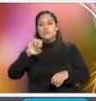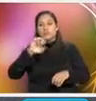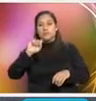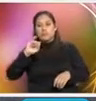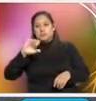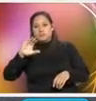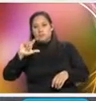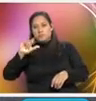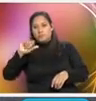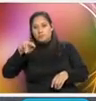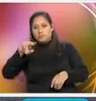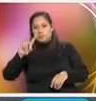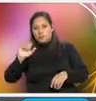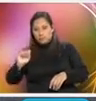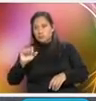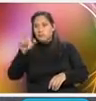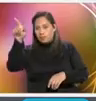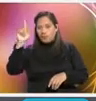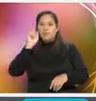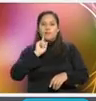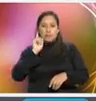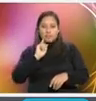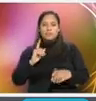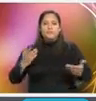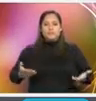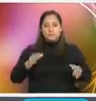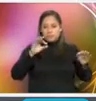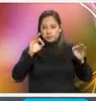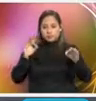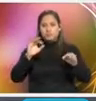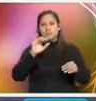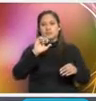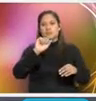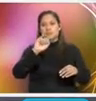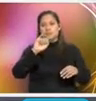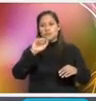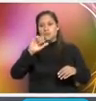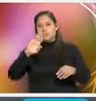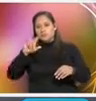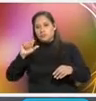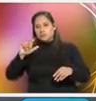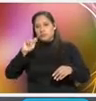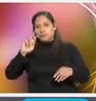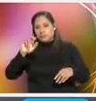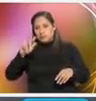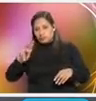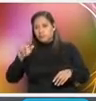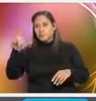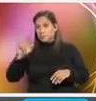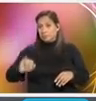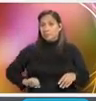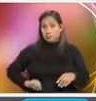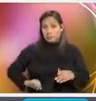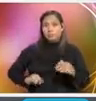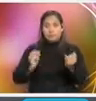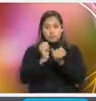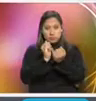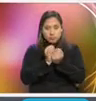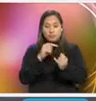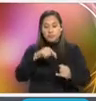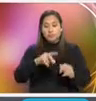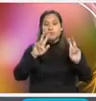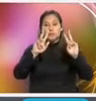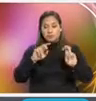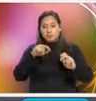York. Ella hizo coreografía y fue bailarina de Trailer Trap. Entonces es así como muy interesante también dentro de nuestra